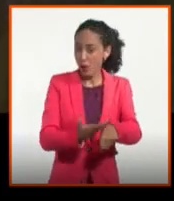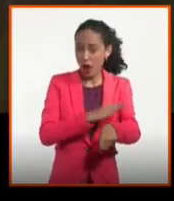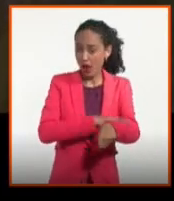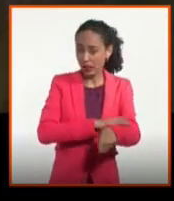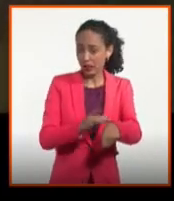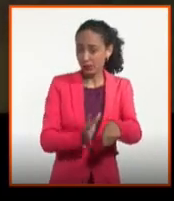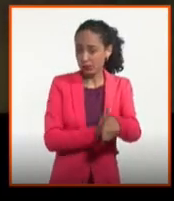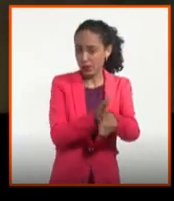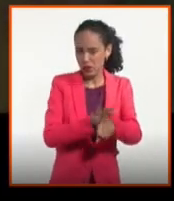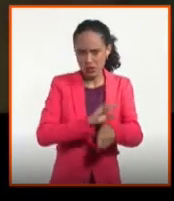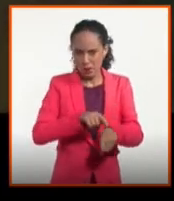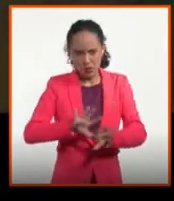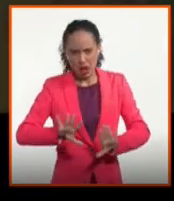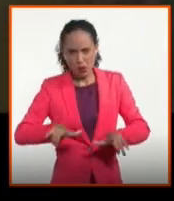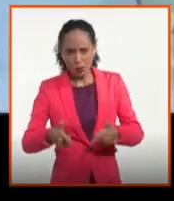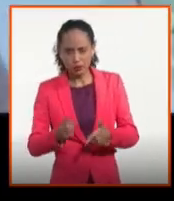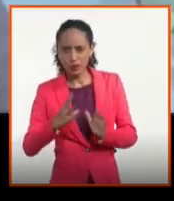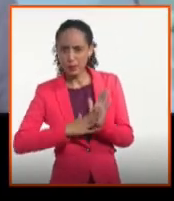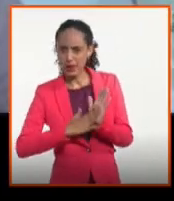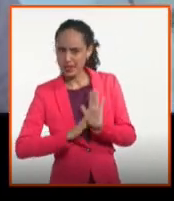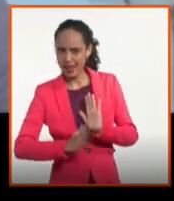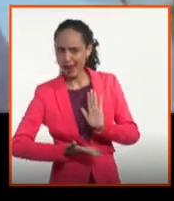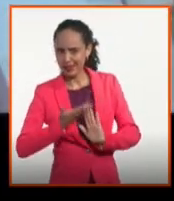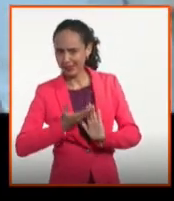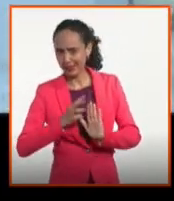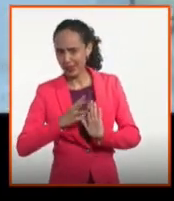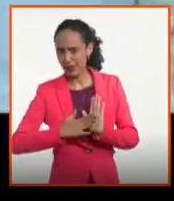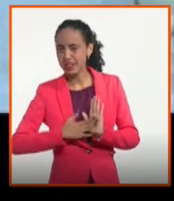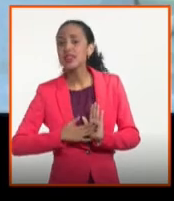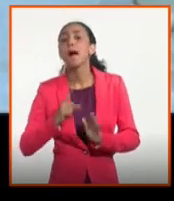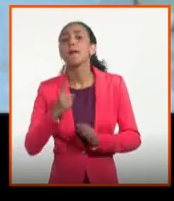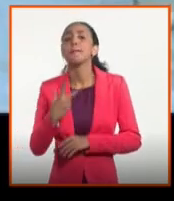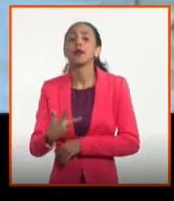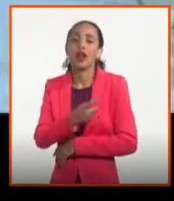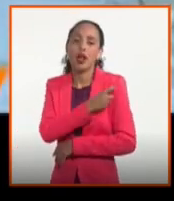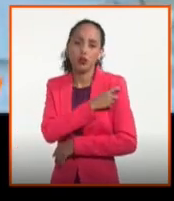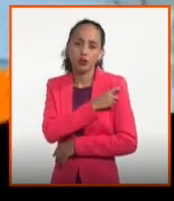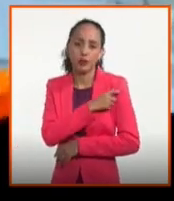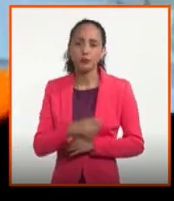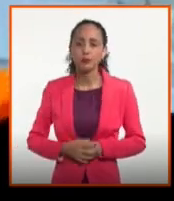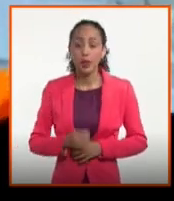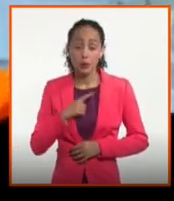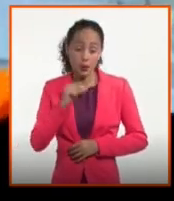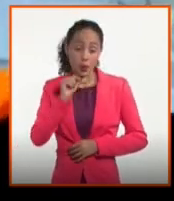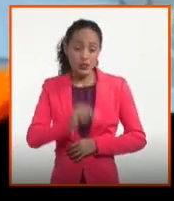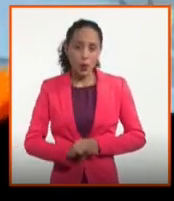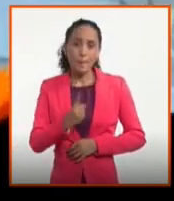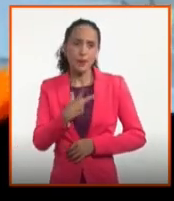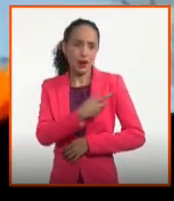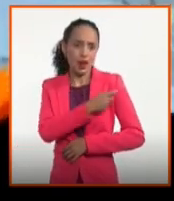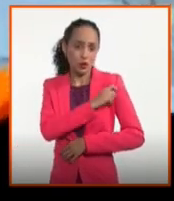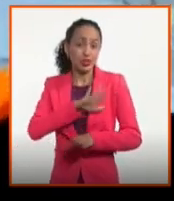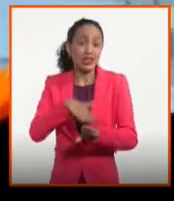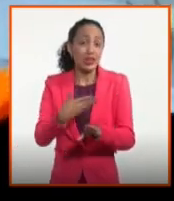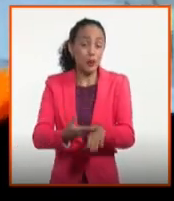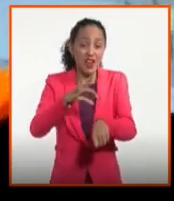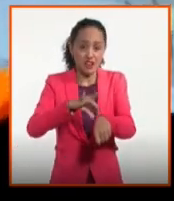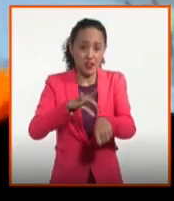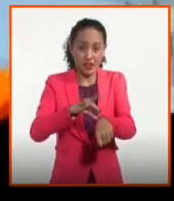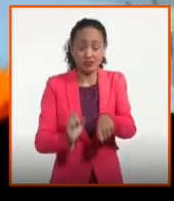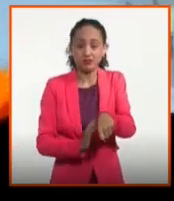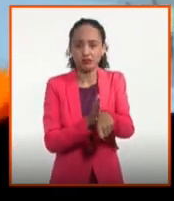de haber padecido la enfermedad con la primera dosis y aquellos que hayan tenido una primera dosis con más de seis meses se le está poniendo